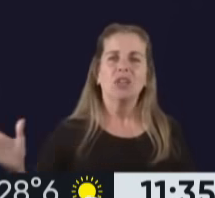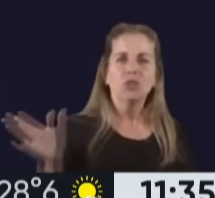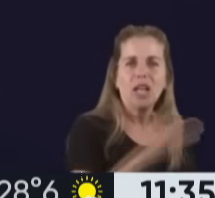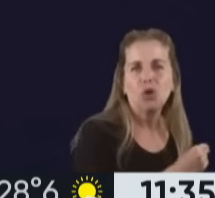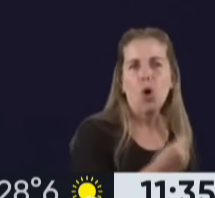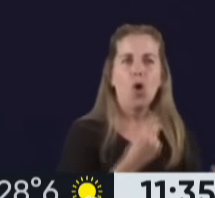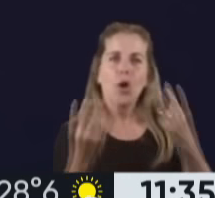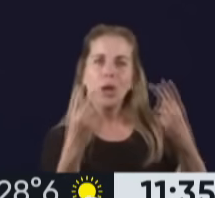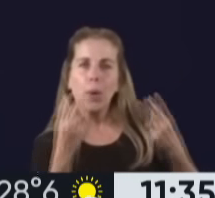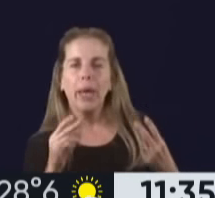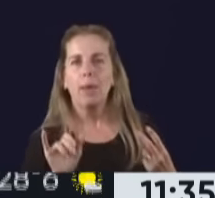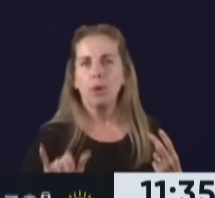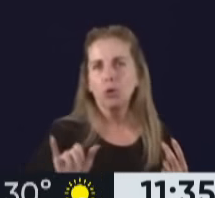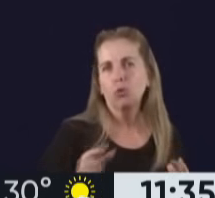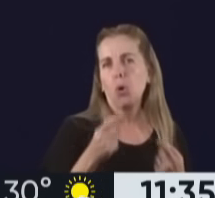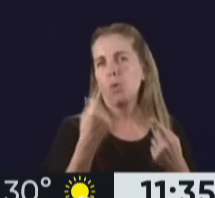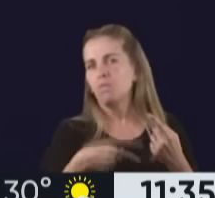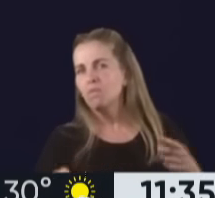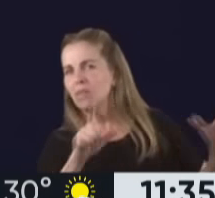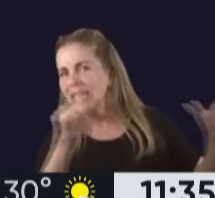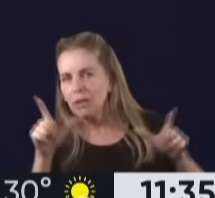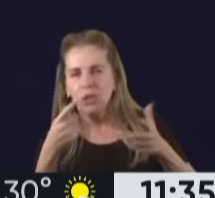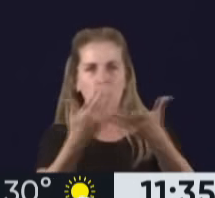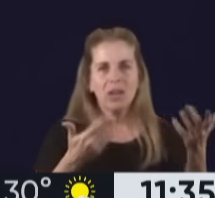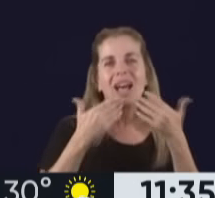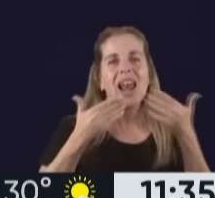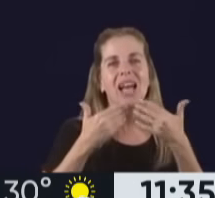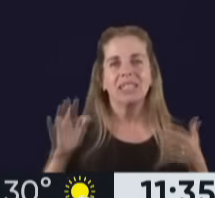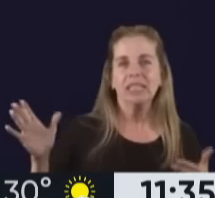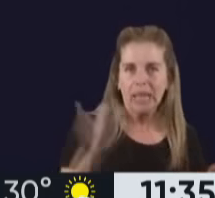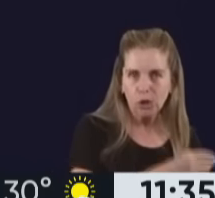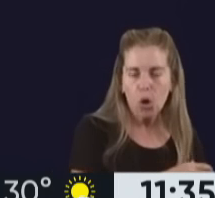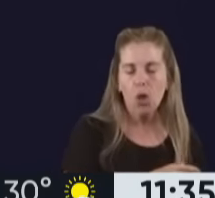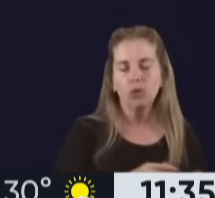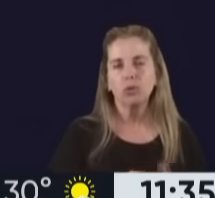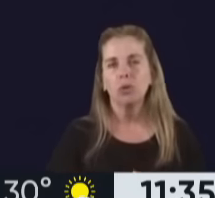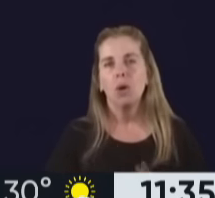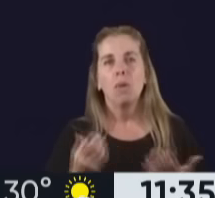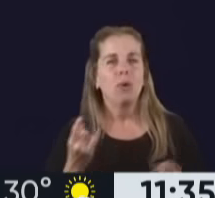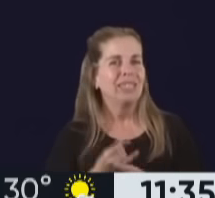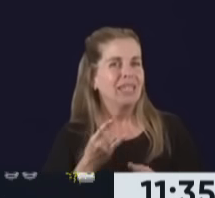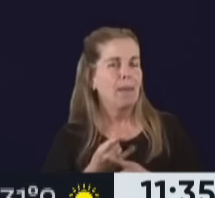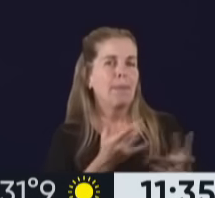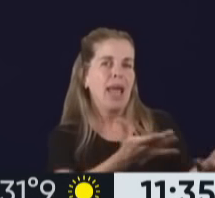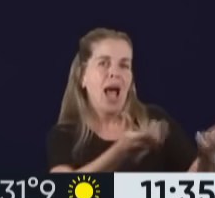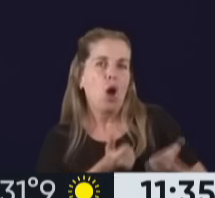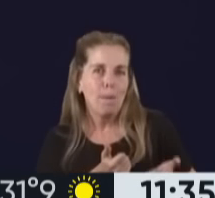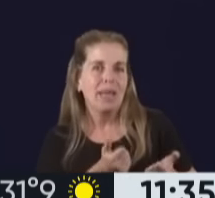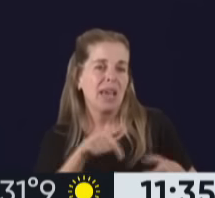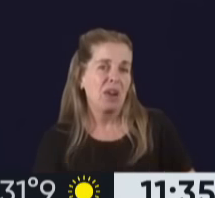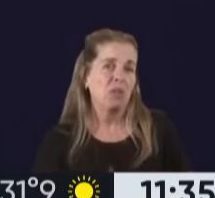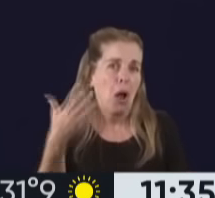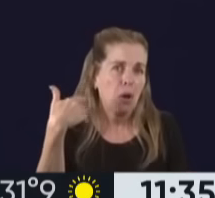de YouTube y de las diferentes plataformas y en la televisión también por acompañarnos en este